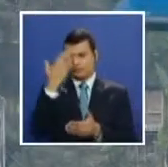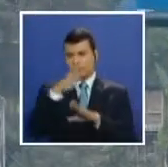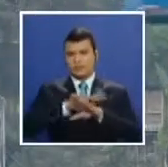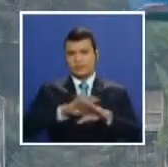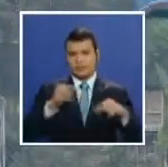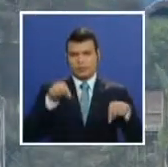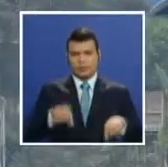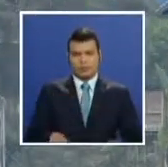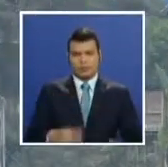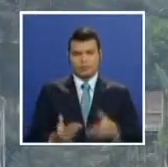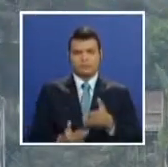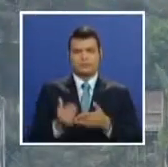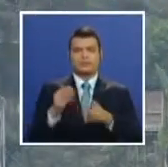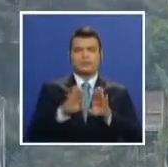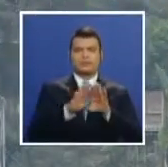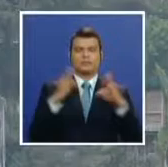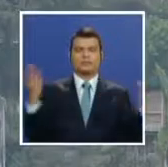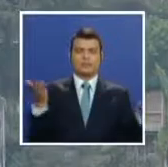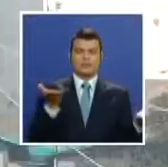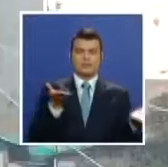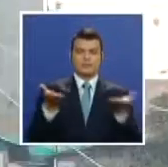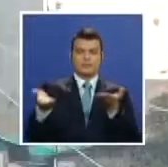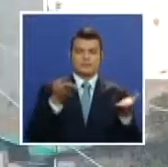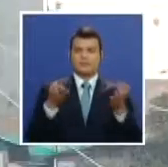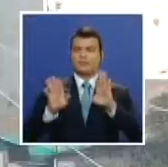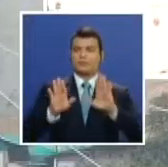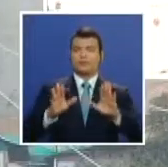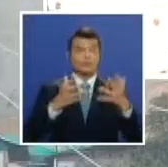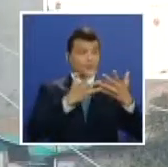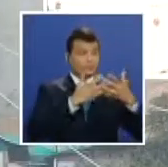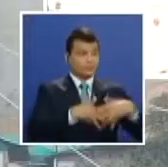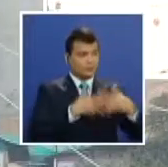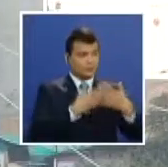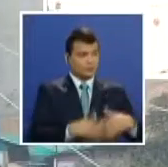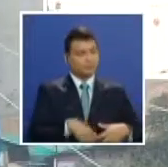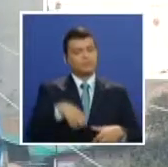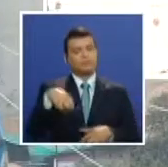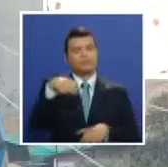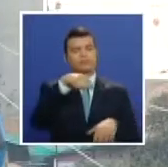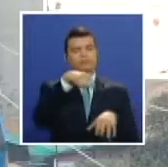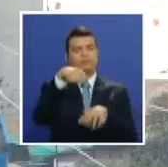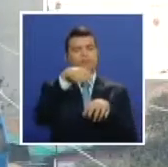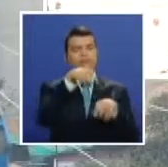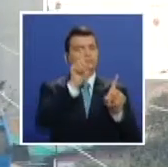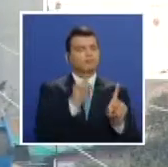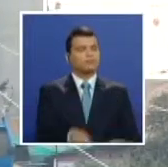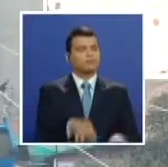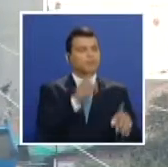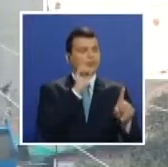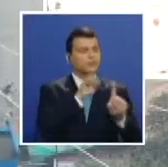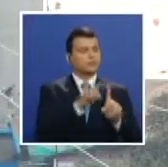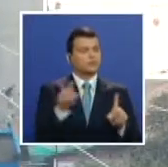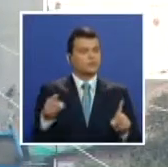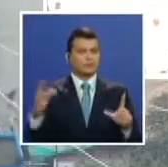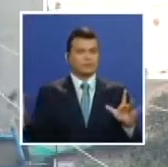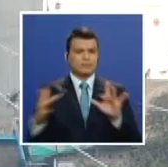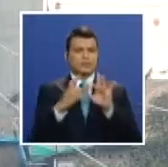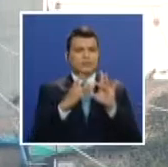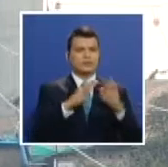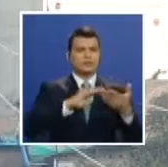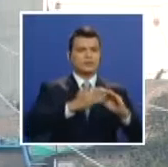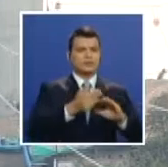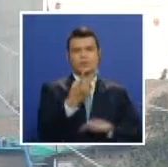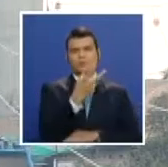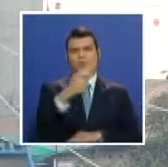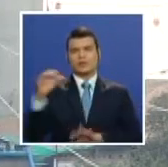60 cabinas empiezan a prestar el servicio que el sistema de transporte aéreo suspendido que busca dinamizar y acercar un poco más a la comuna